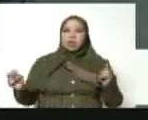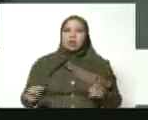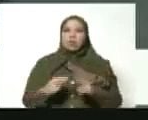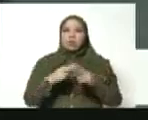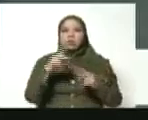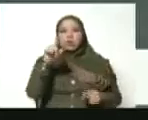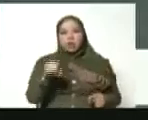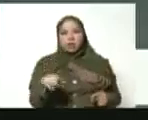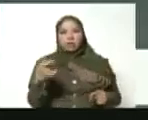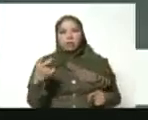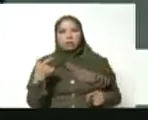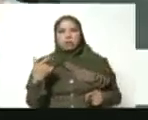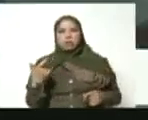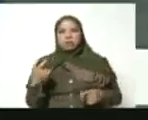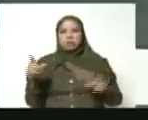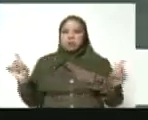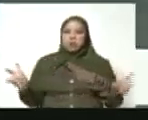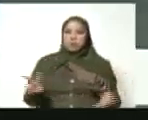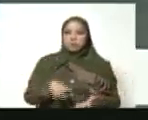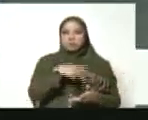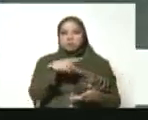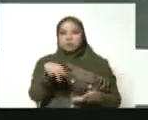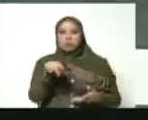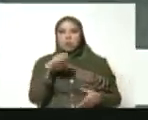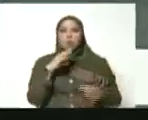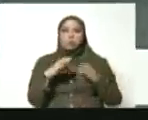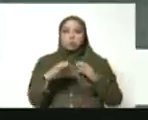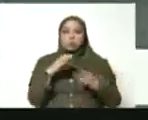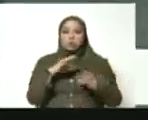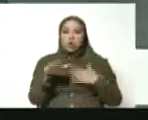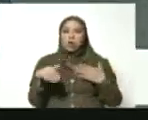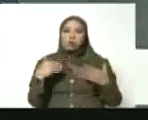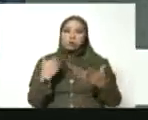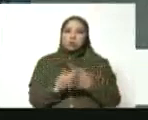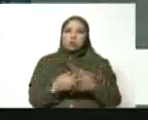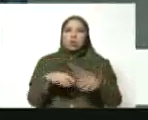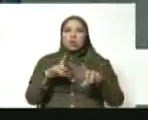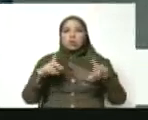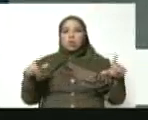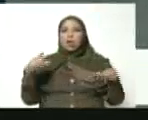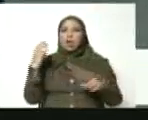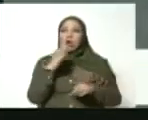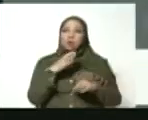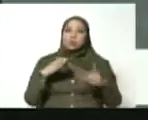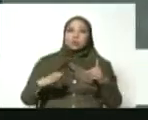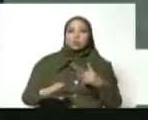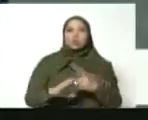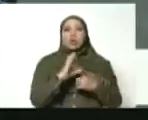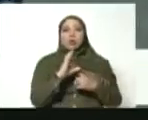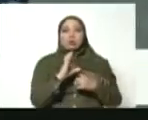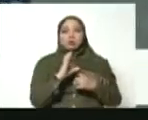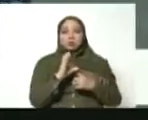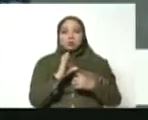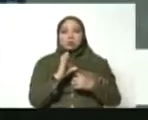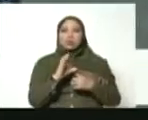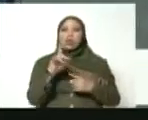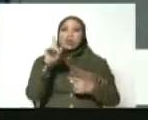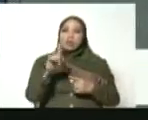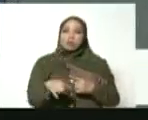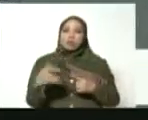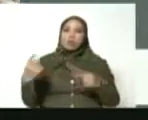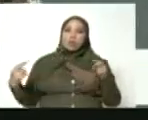de ofrecer recitales de poesía, conversatorios en torno al lenguaje, a la cultura, también tiene contemplado